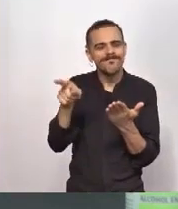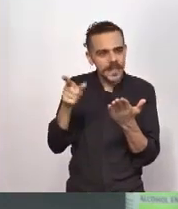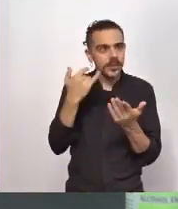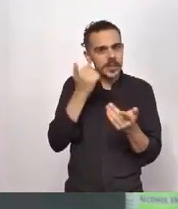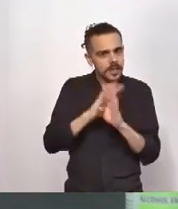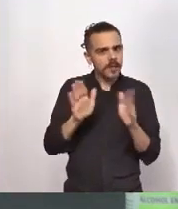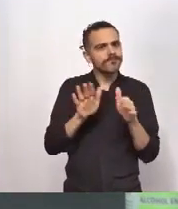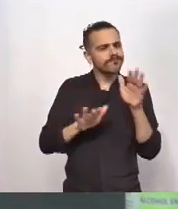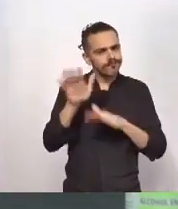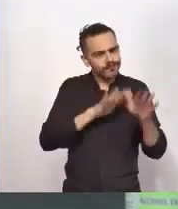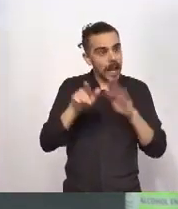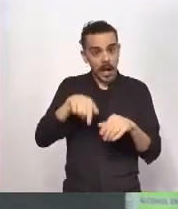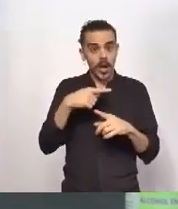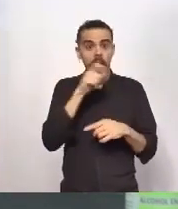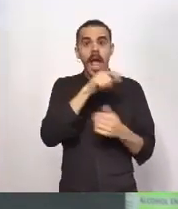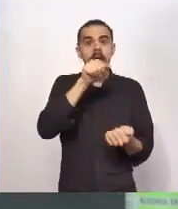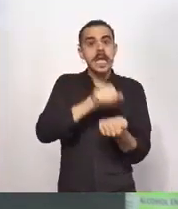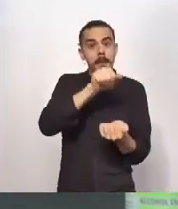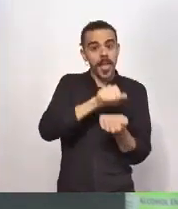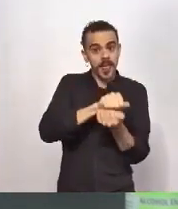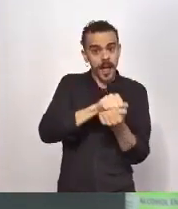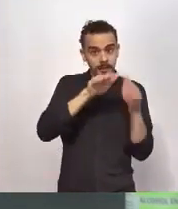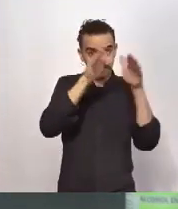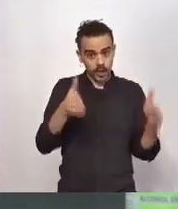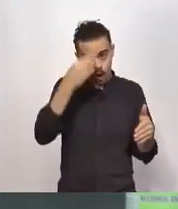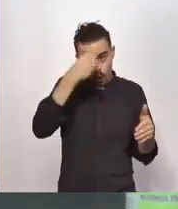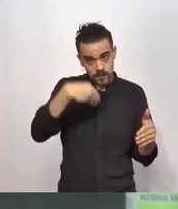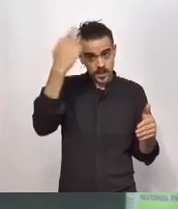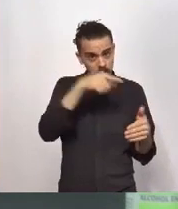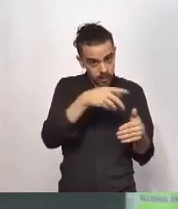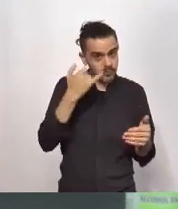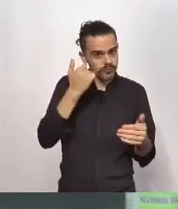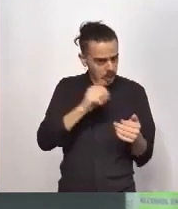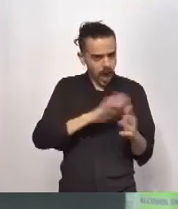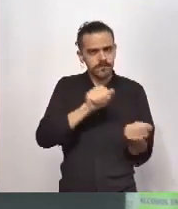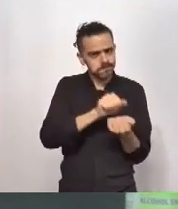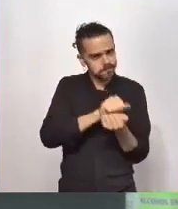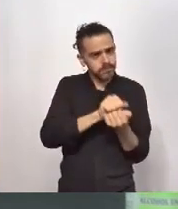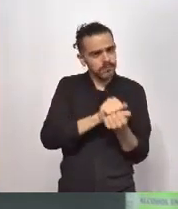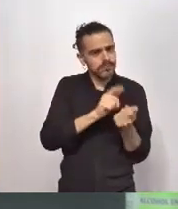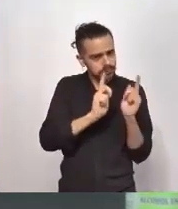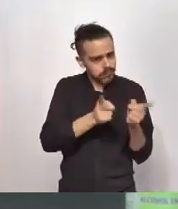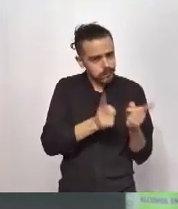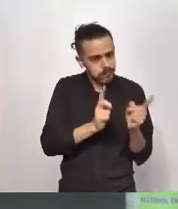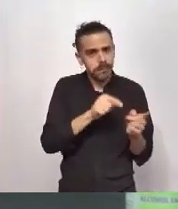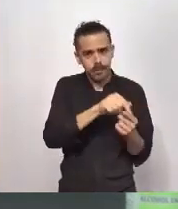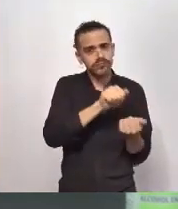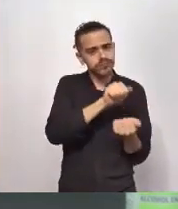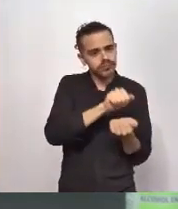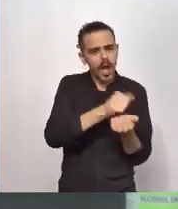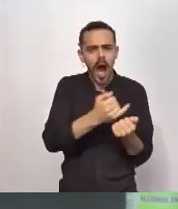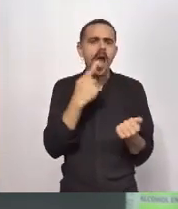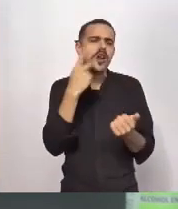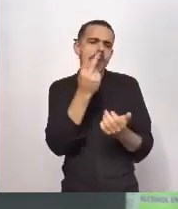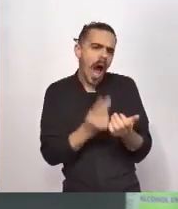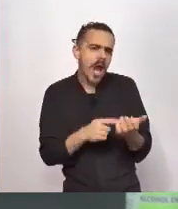en papel que está imprimiendo la imprenta oficial, que tienen contenido cultural y recreativo y artístico, tienen unas